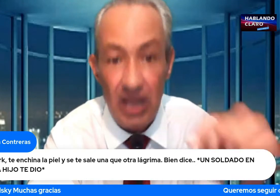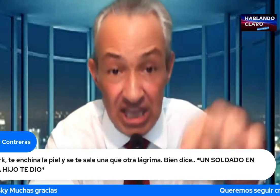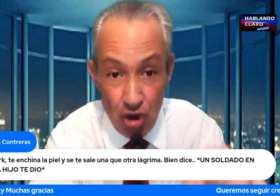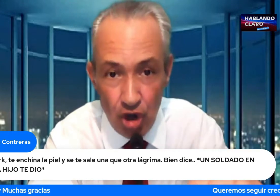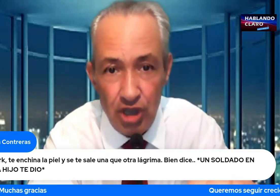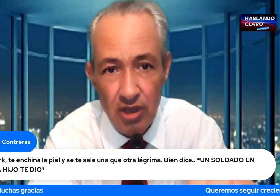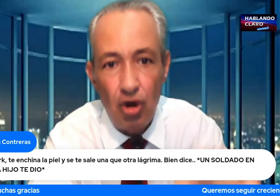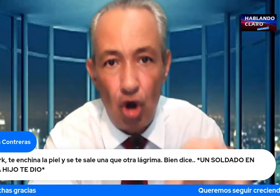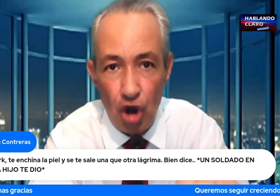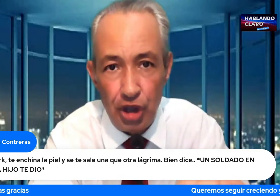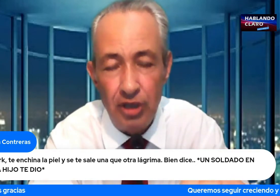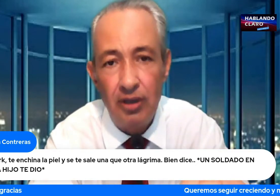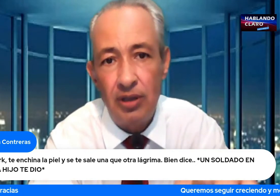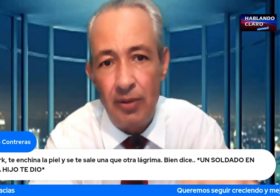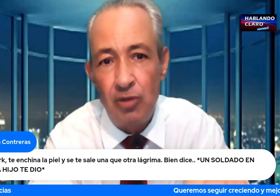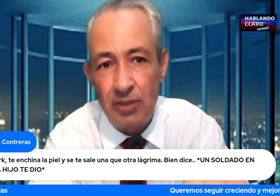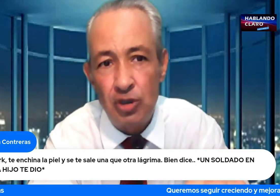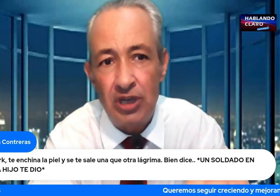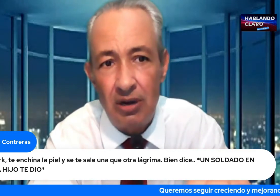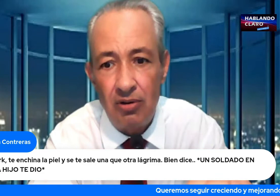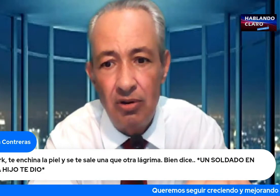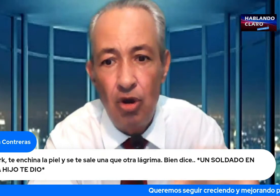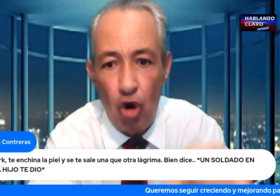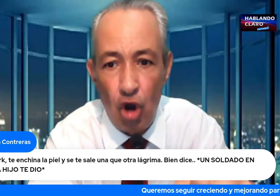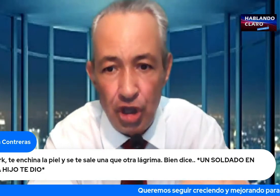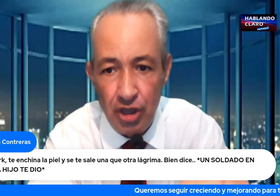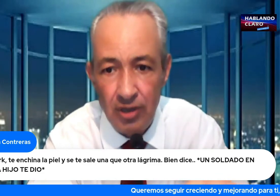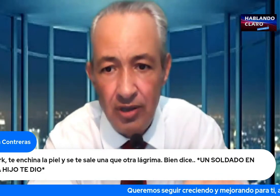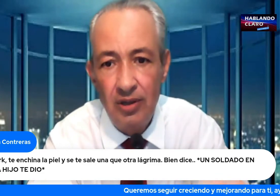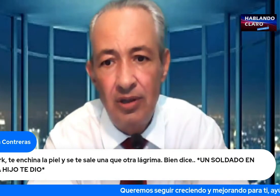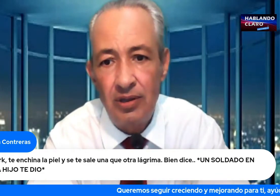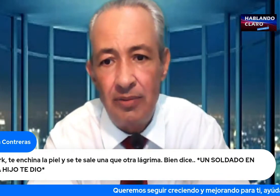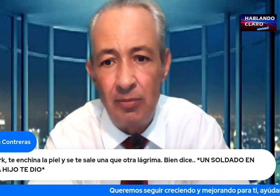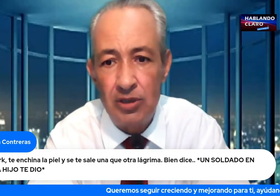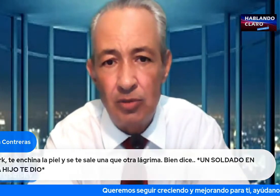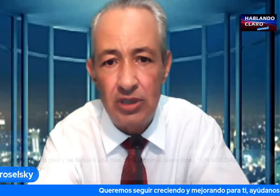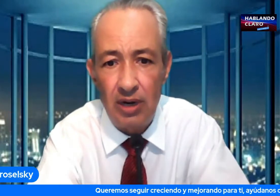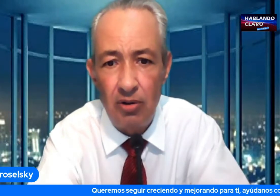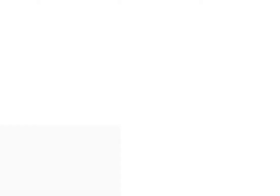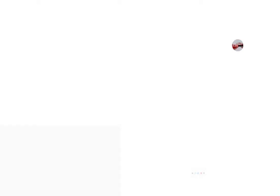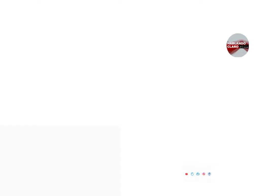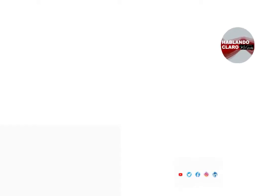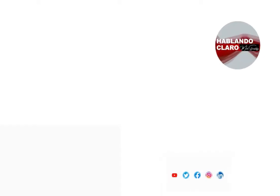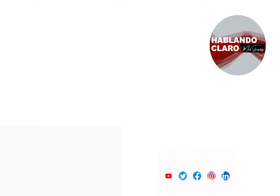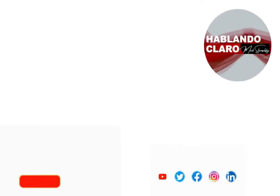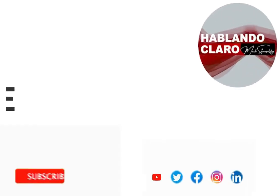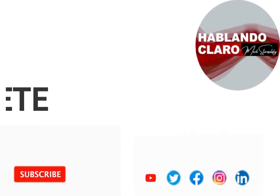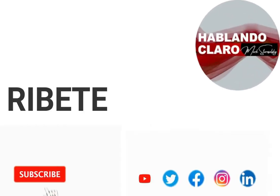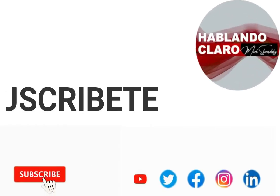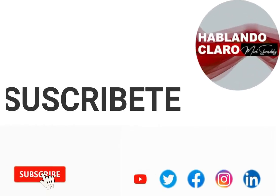y hoy hoy debemos demostrarlo hoy debemos demostrarlo